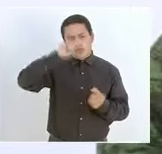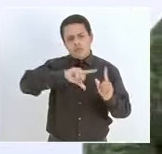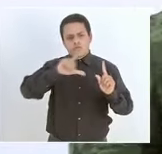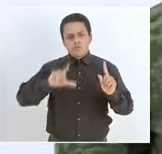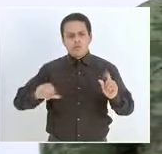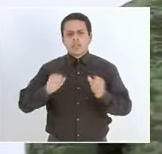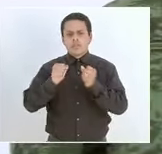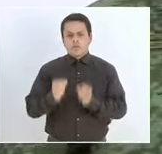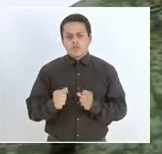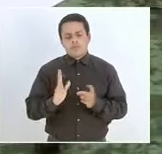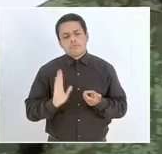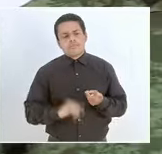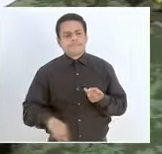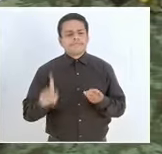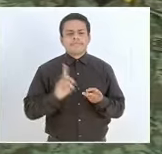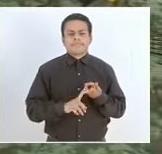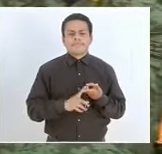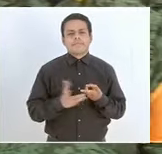y